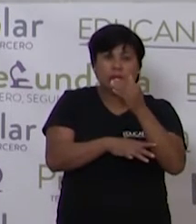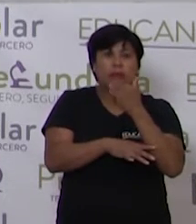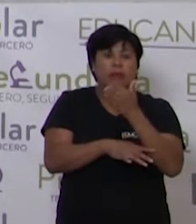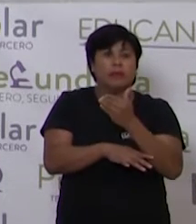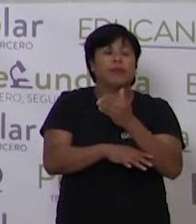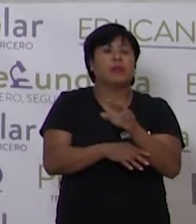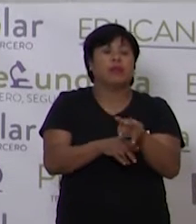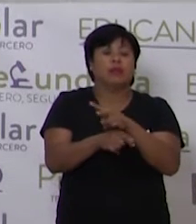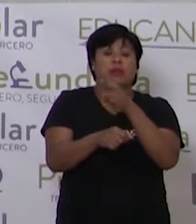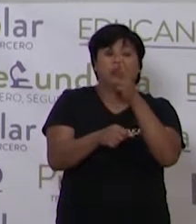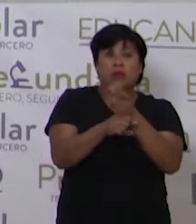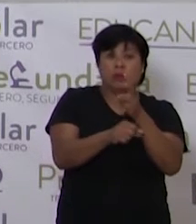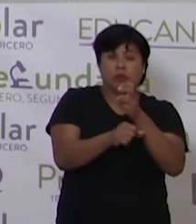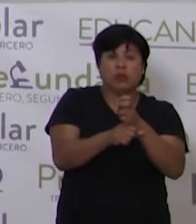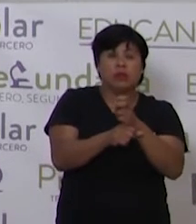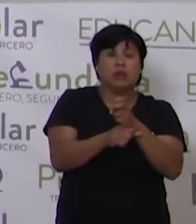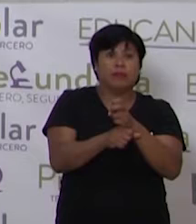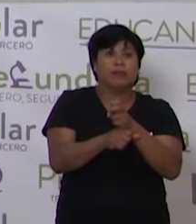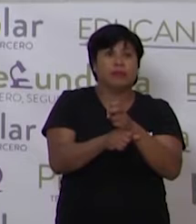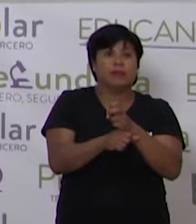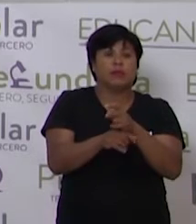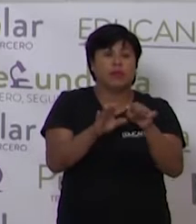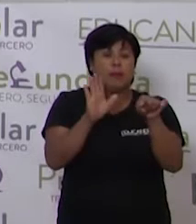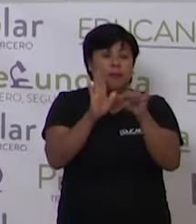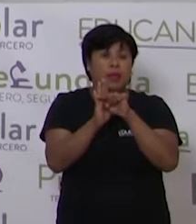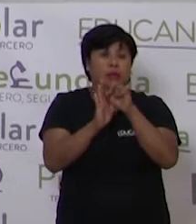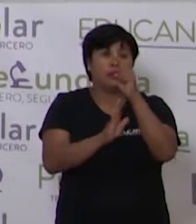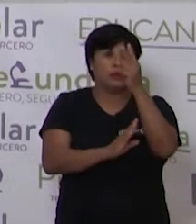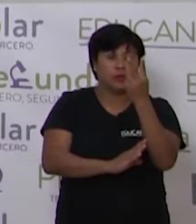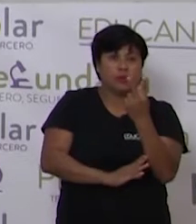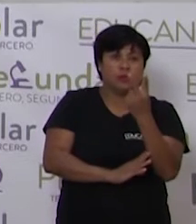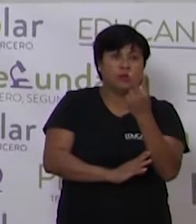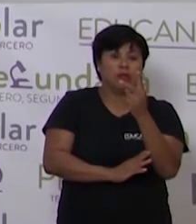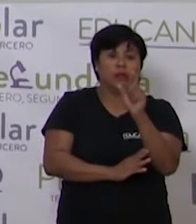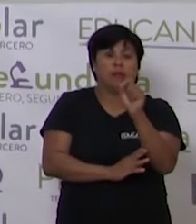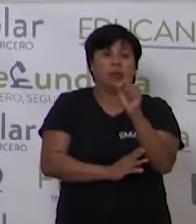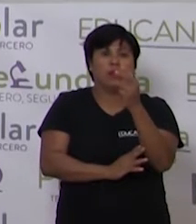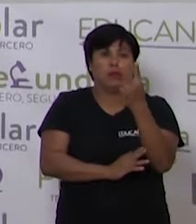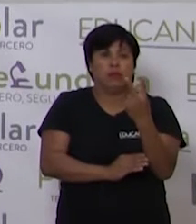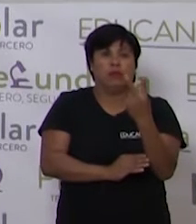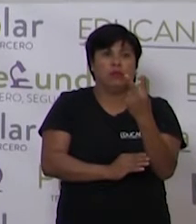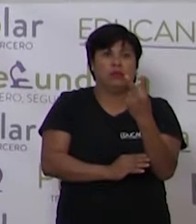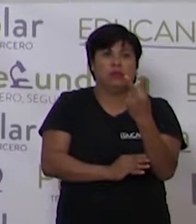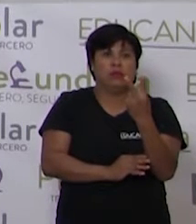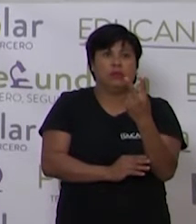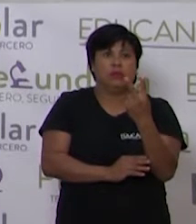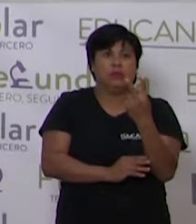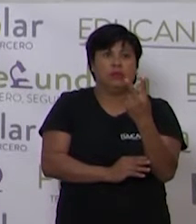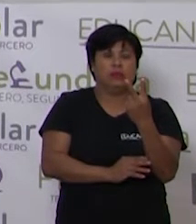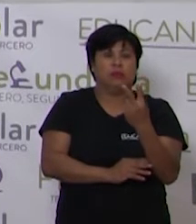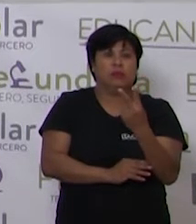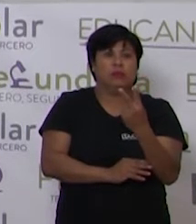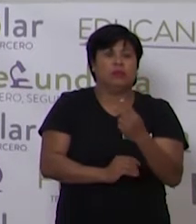La siguiente sería menos 2, 22.